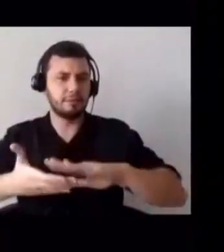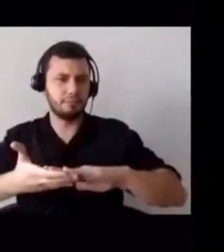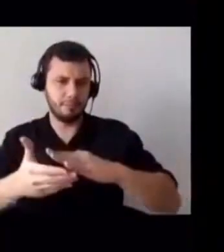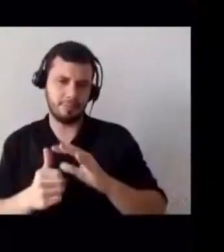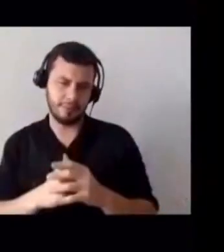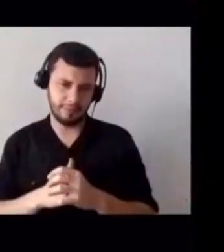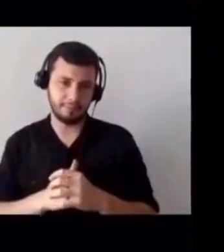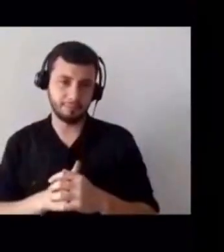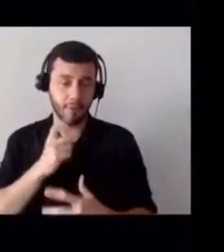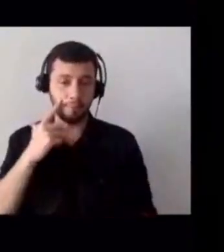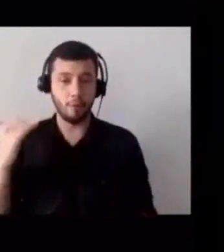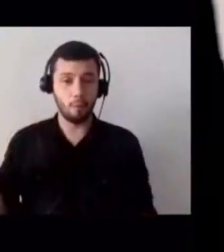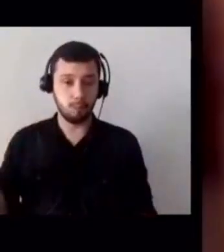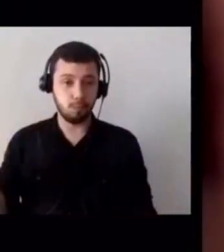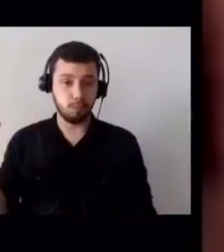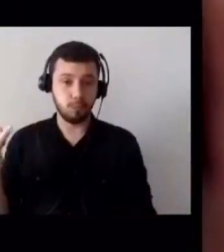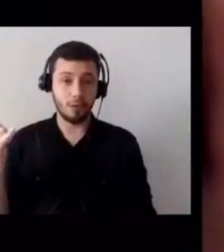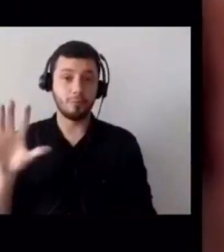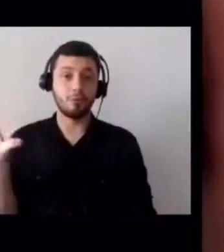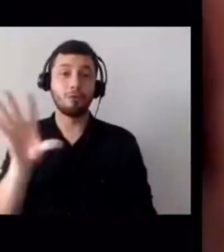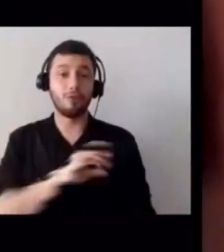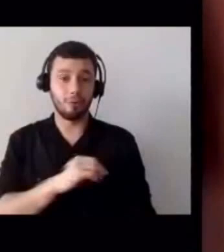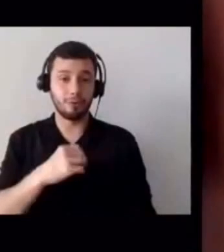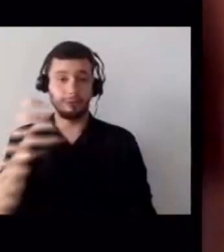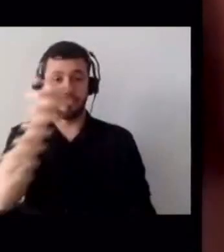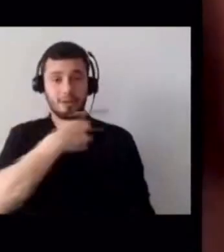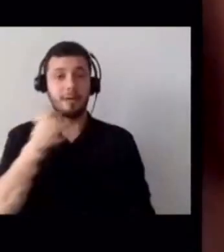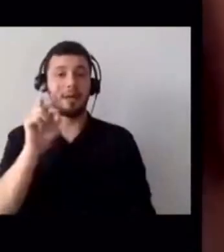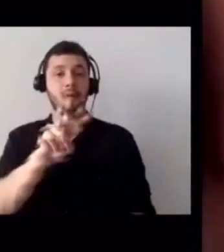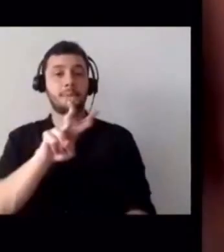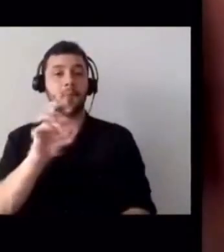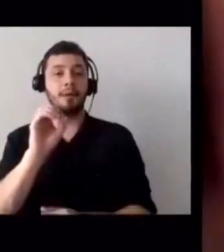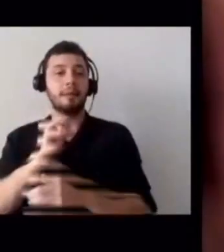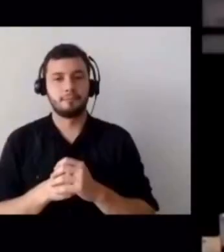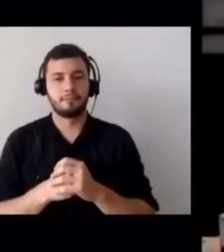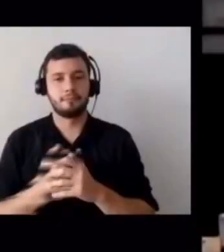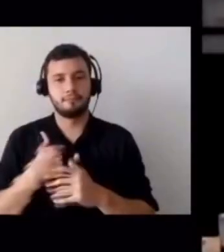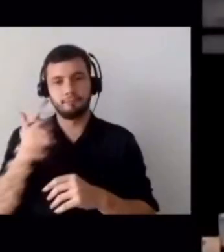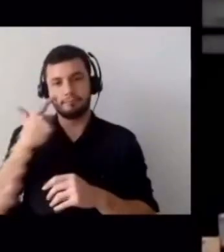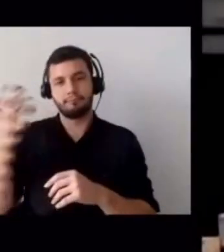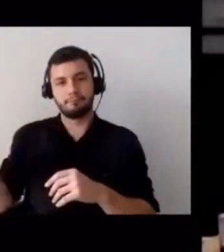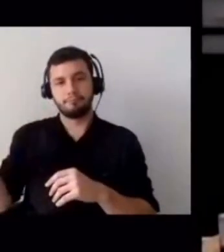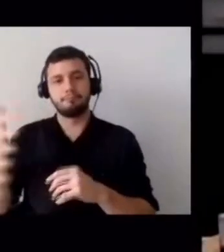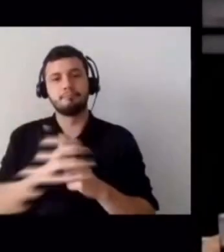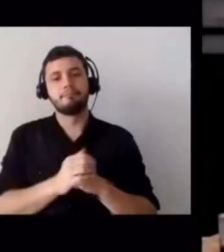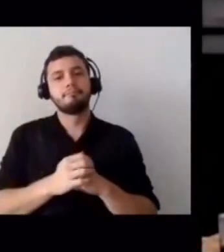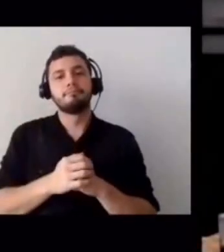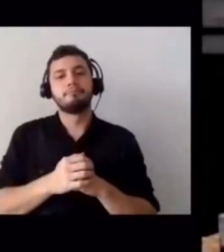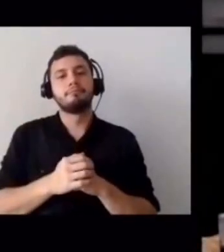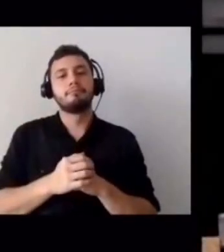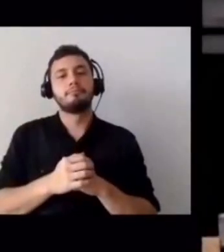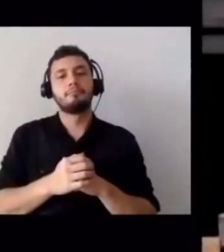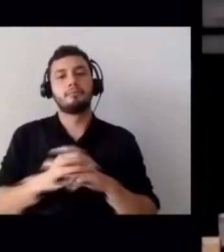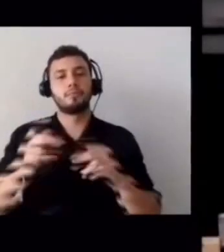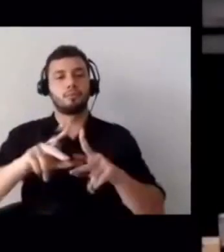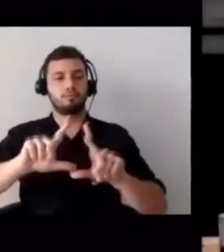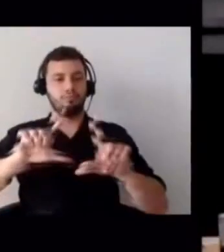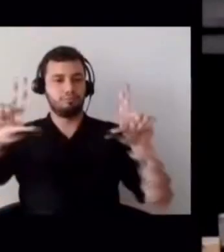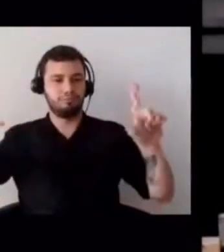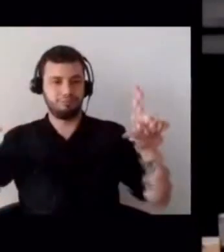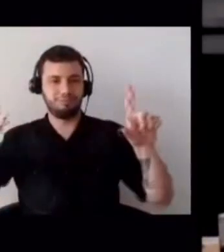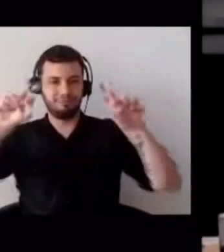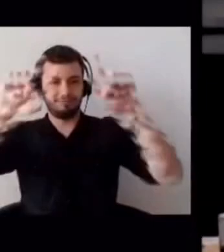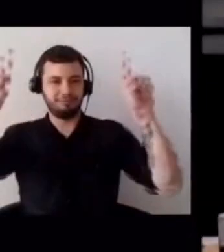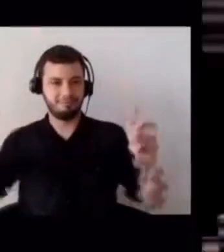memoria histórica quien en conjunto con la universidad autónoma de occidente buscó darle lugar a las víctimas y la memoria de ellas en el contexto del